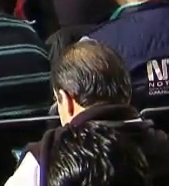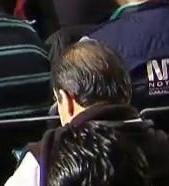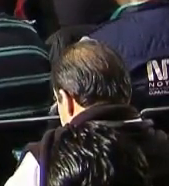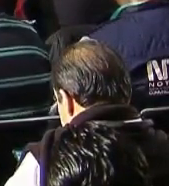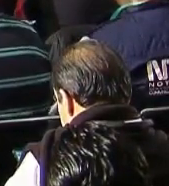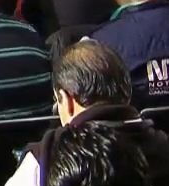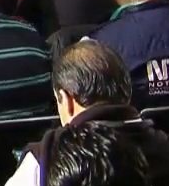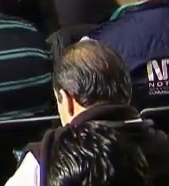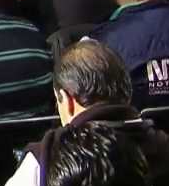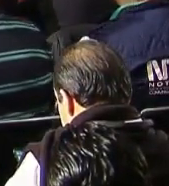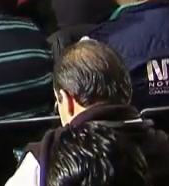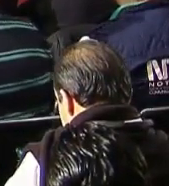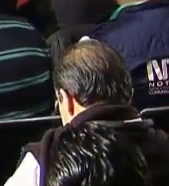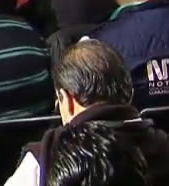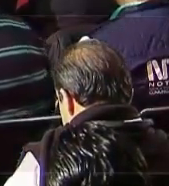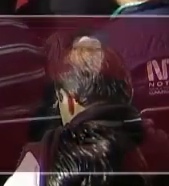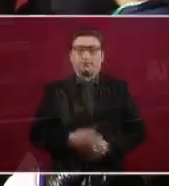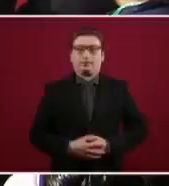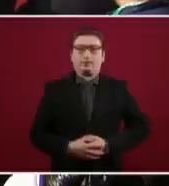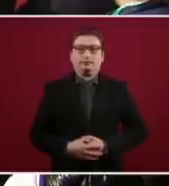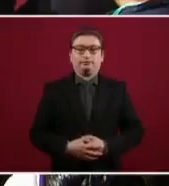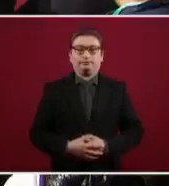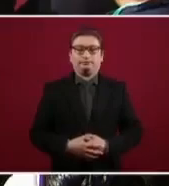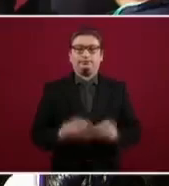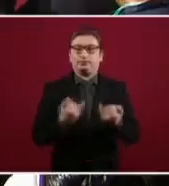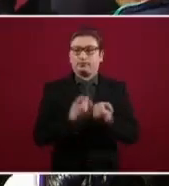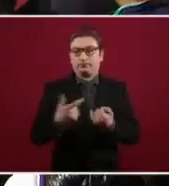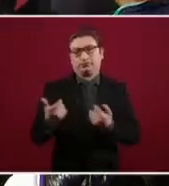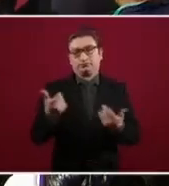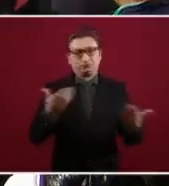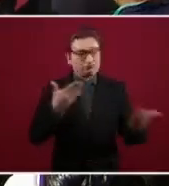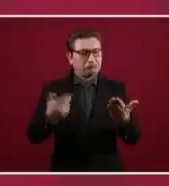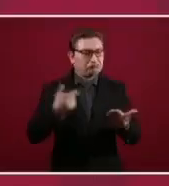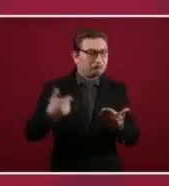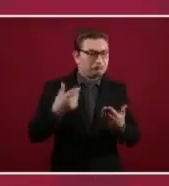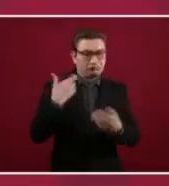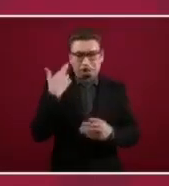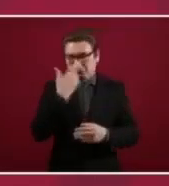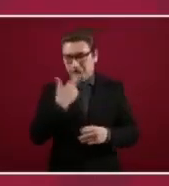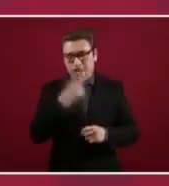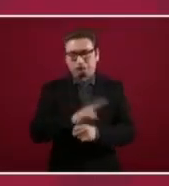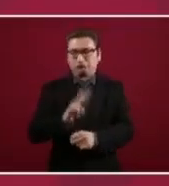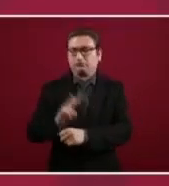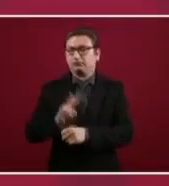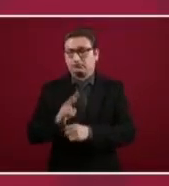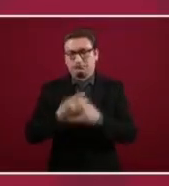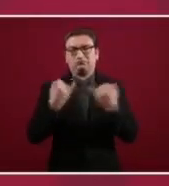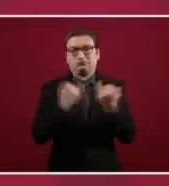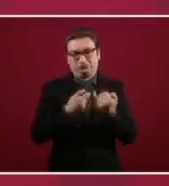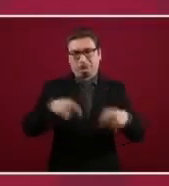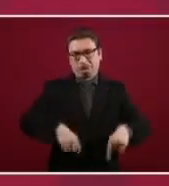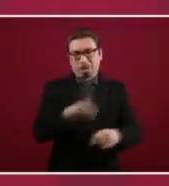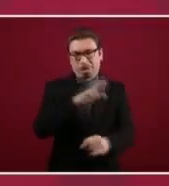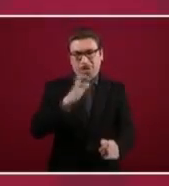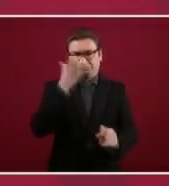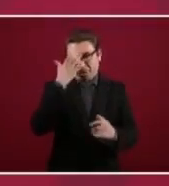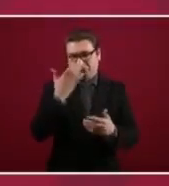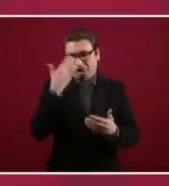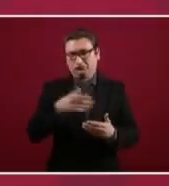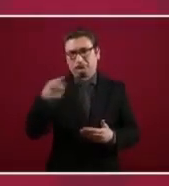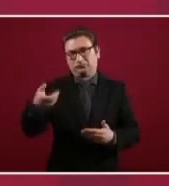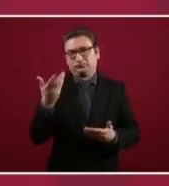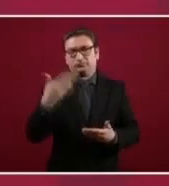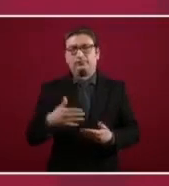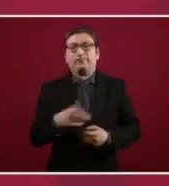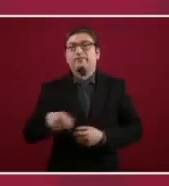el quienes tienen los precios y aquí vamos también a reconocer a los